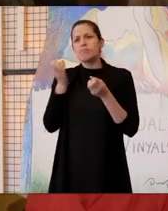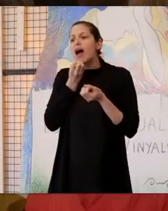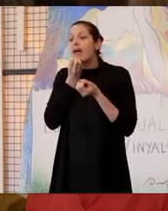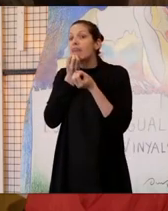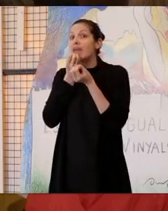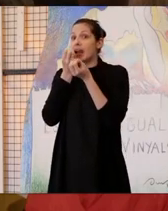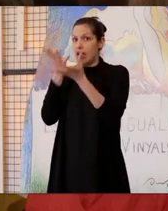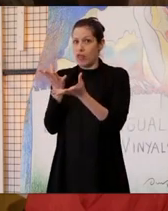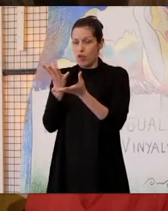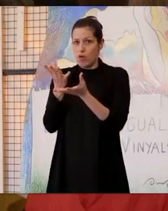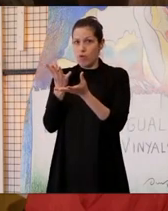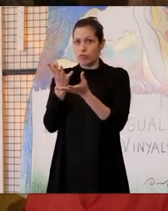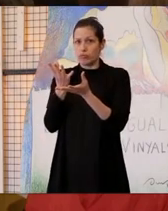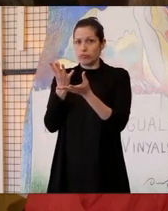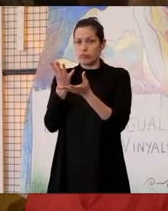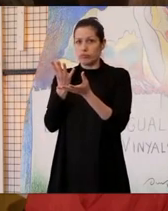de Seguridad